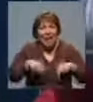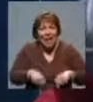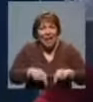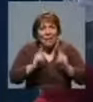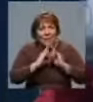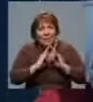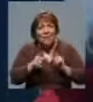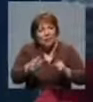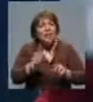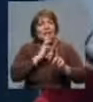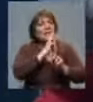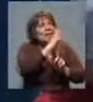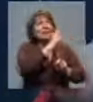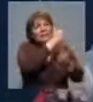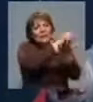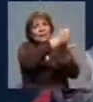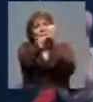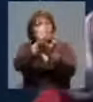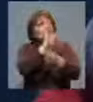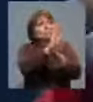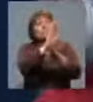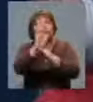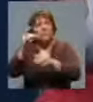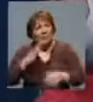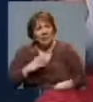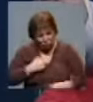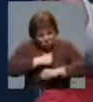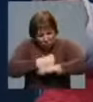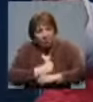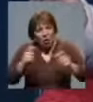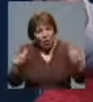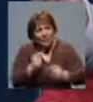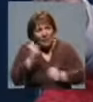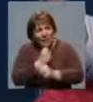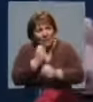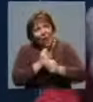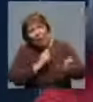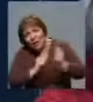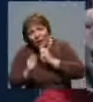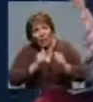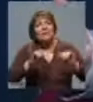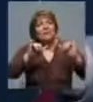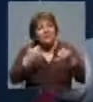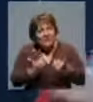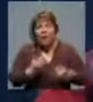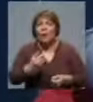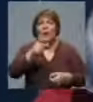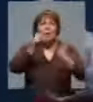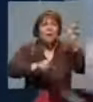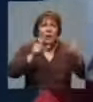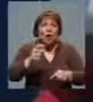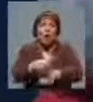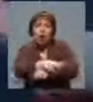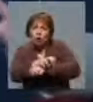tuvieran una representación proporcional yo estuve en la comisión que trabajó y negoció logramos integrar los cuerpos de